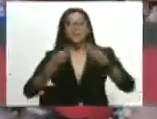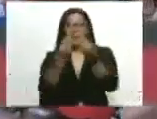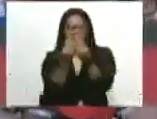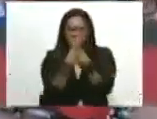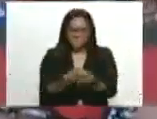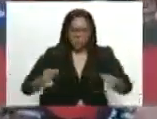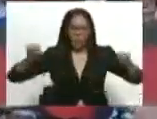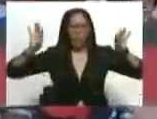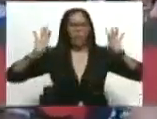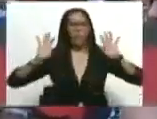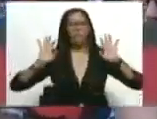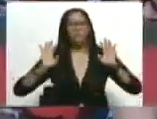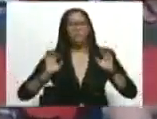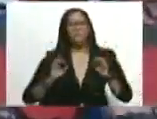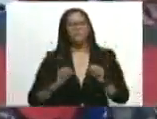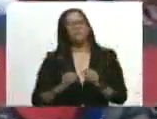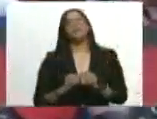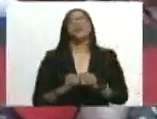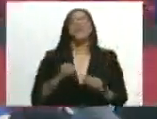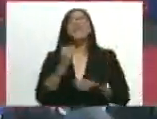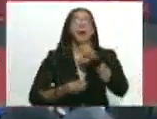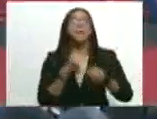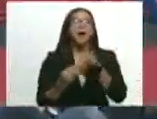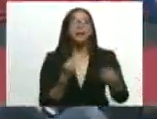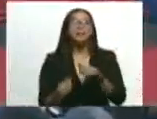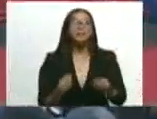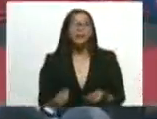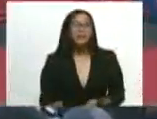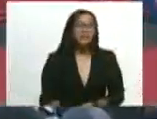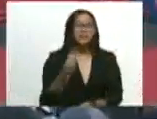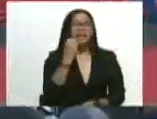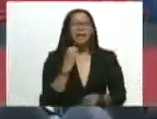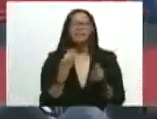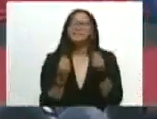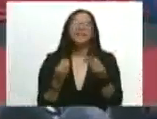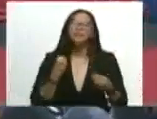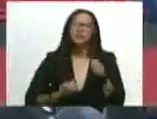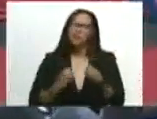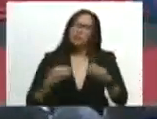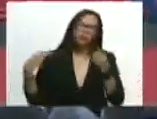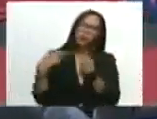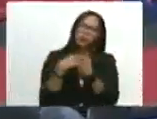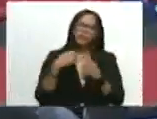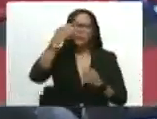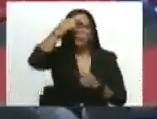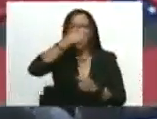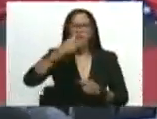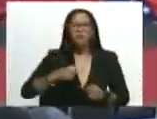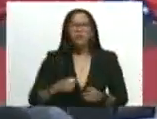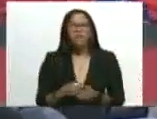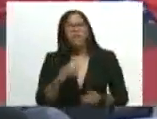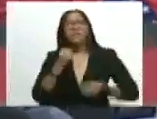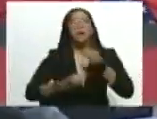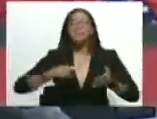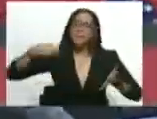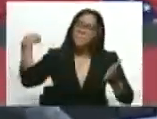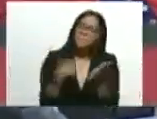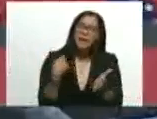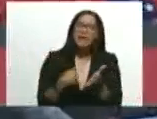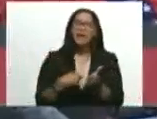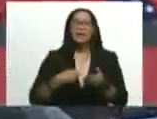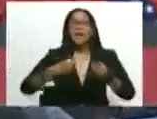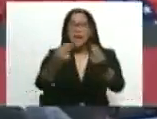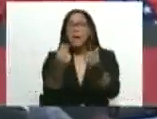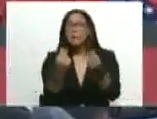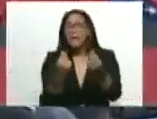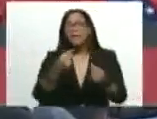cósmico les vamos a hacer pagar tanto sufrimiento contra el pueblo les vamos a hacer pagar la